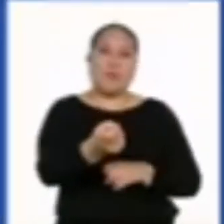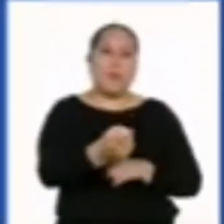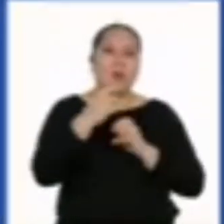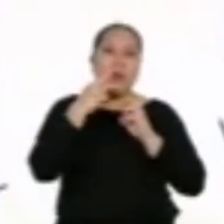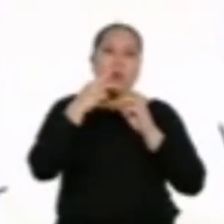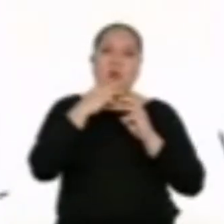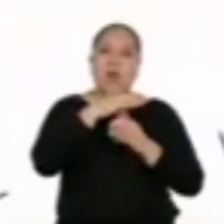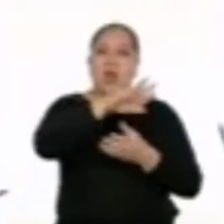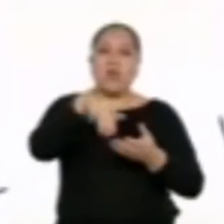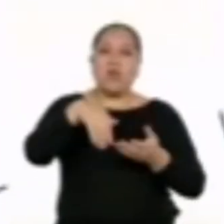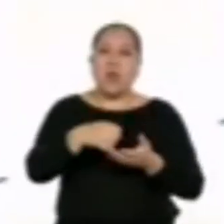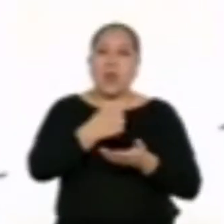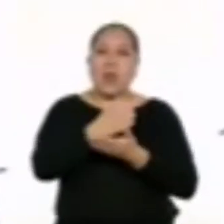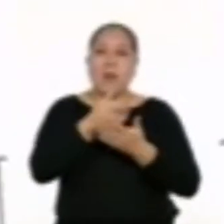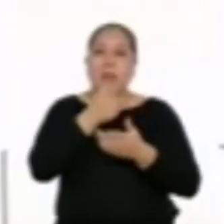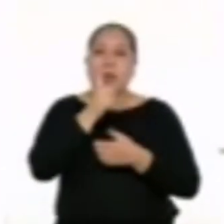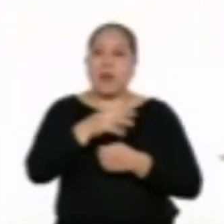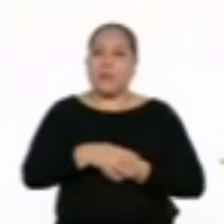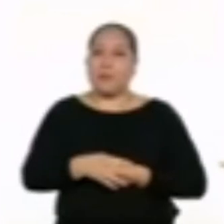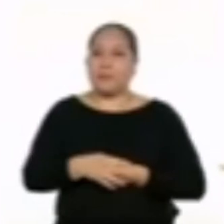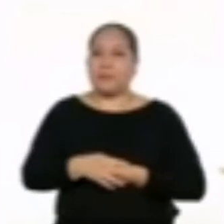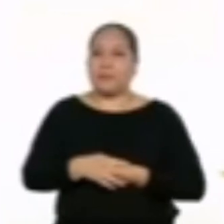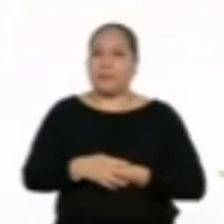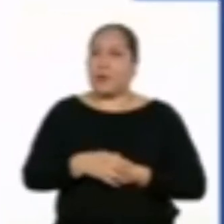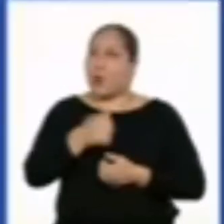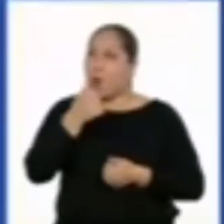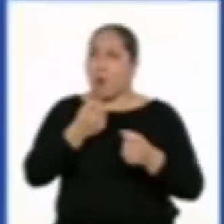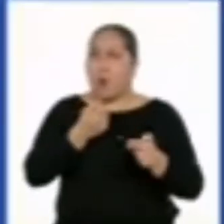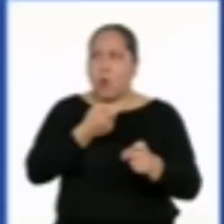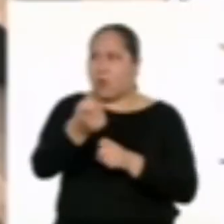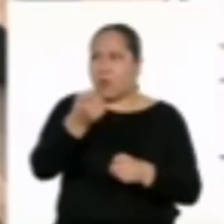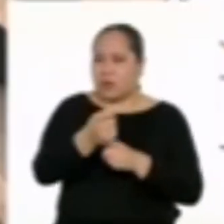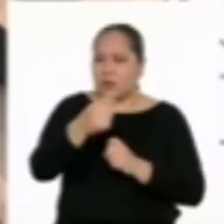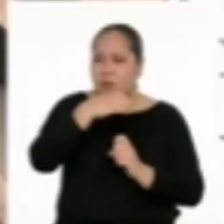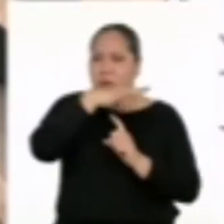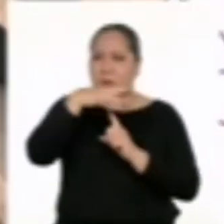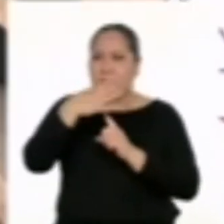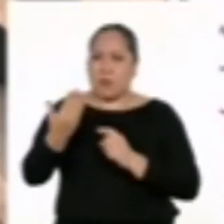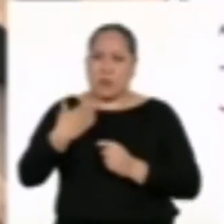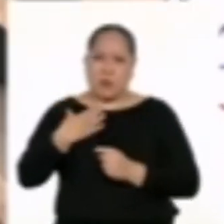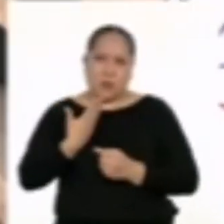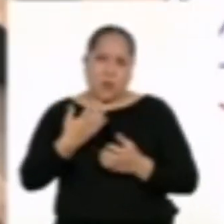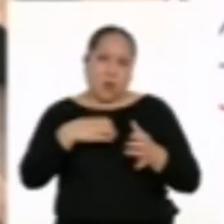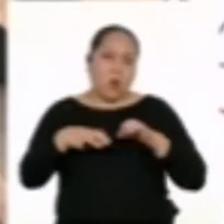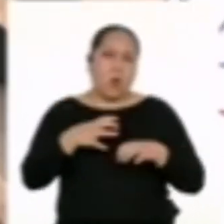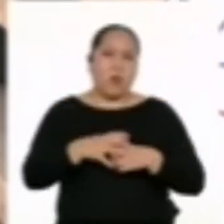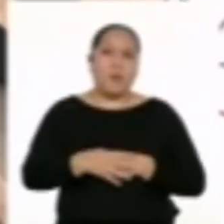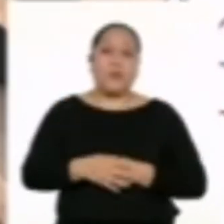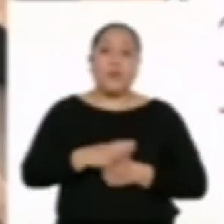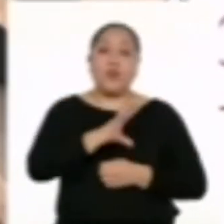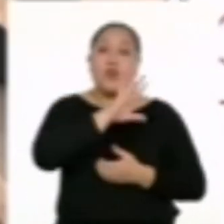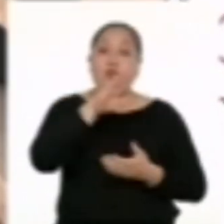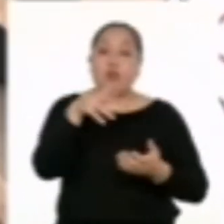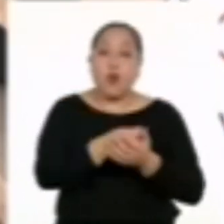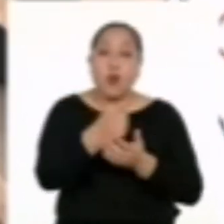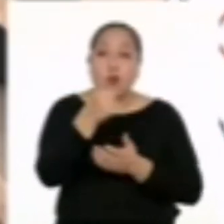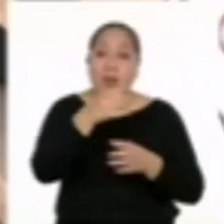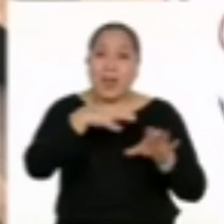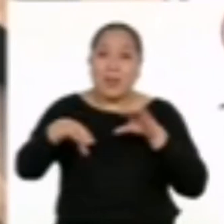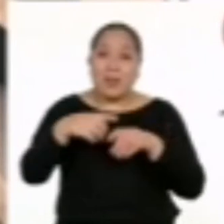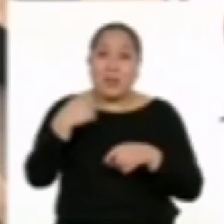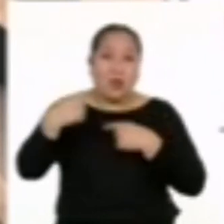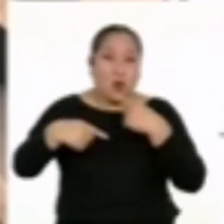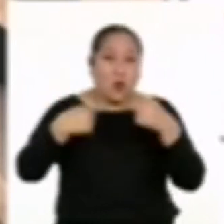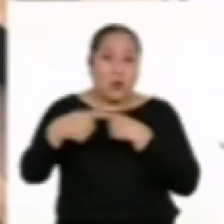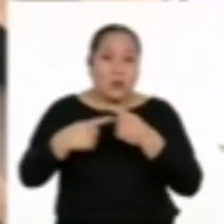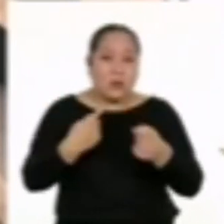acuático. ¿Qué impacto tienen nuestras acciones en el ambiente? Todas las acciones que desarrollamos todos los